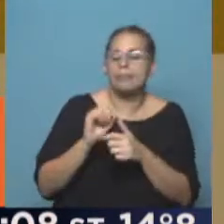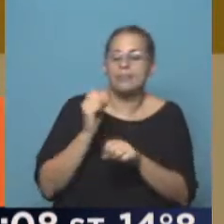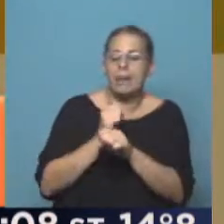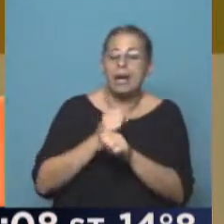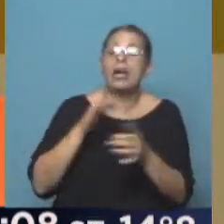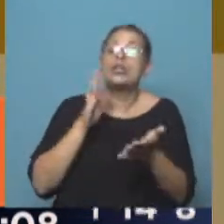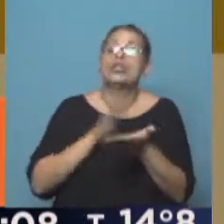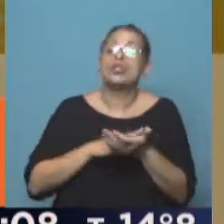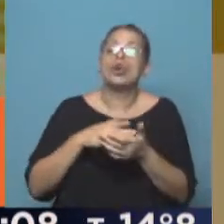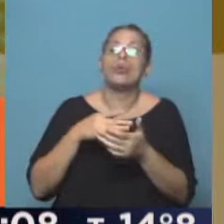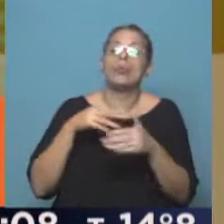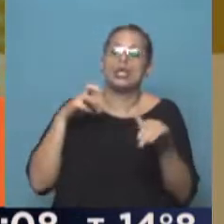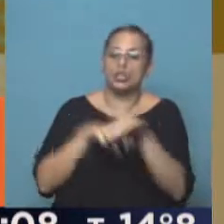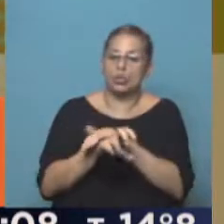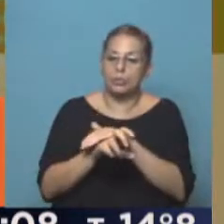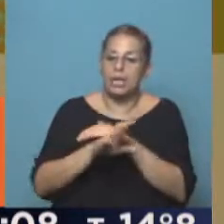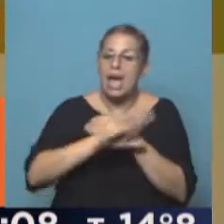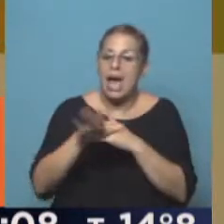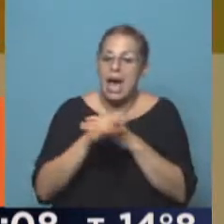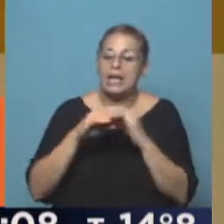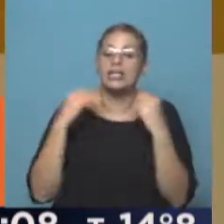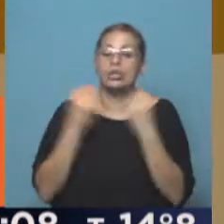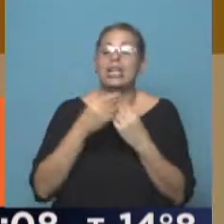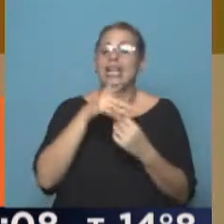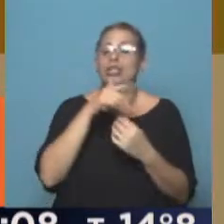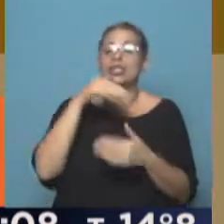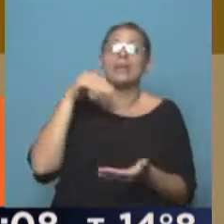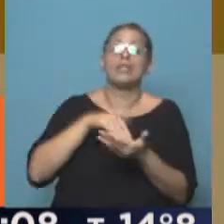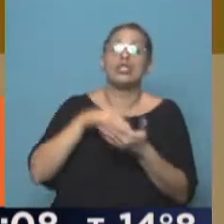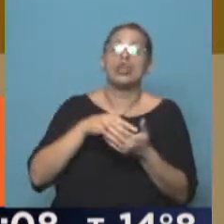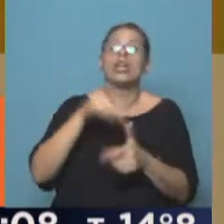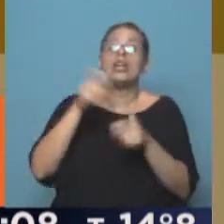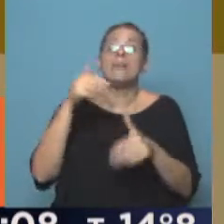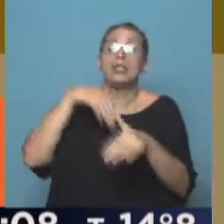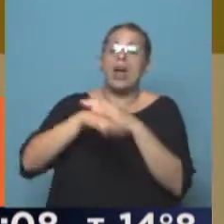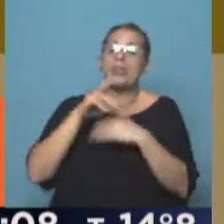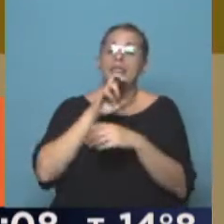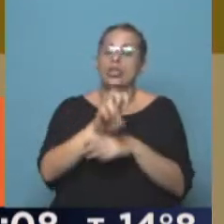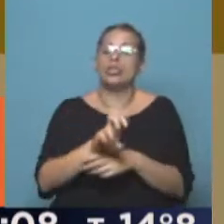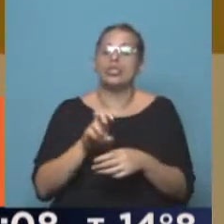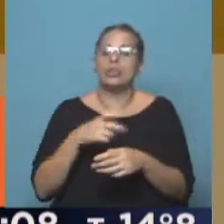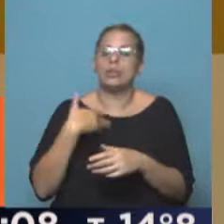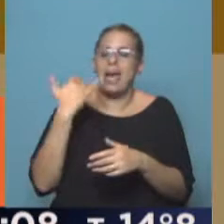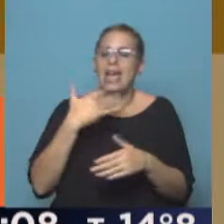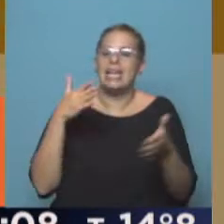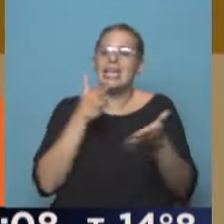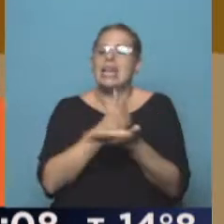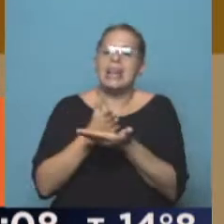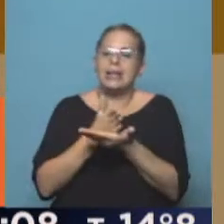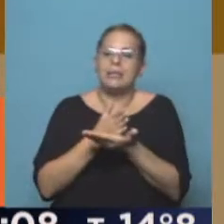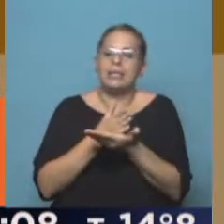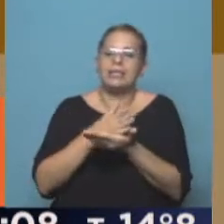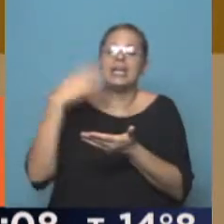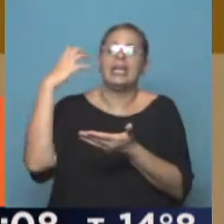el subte cosa ridícula que en un área de 14 millones de personas que viajan en subte tica como el límite la general paz y el derecho de los o no sucede en